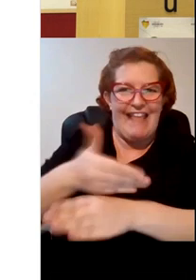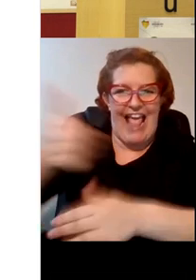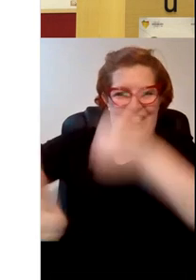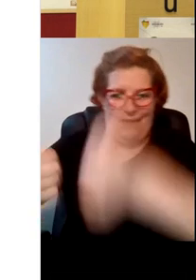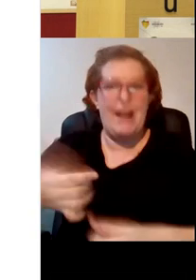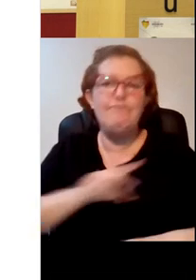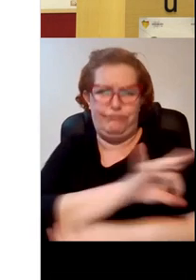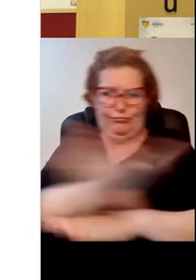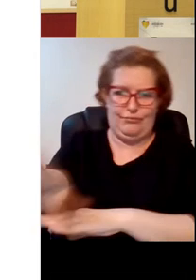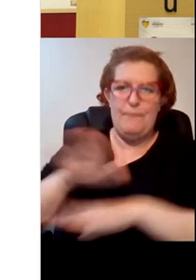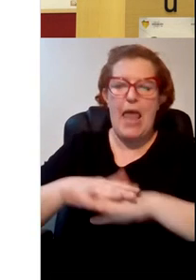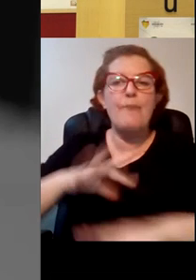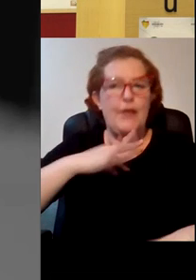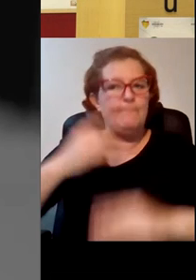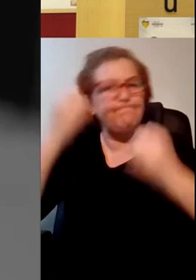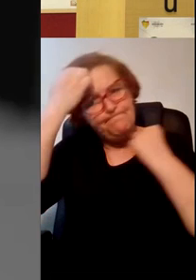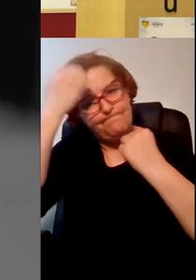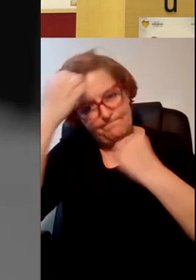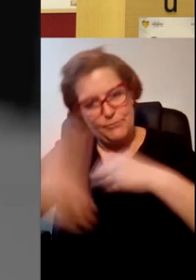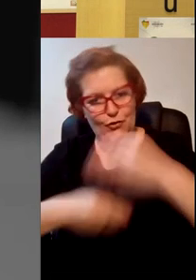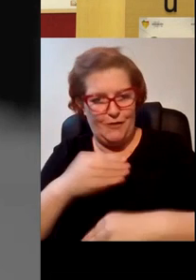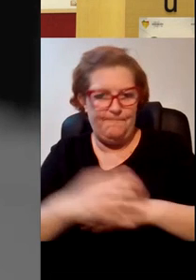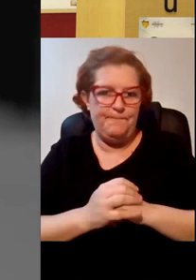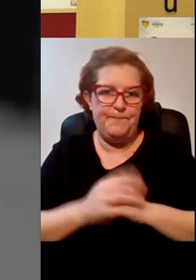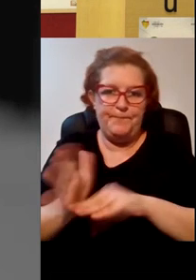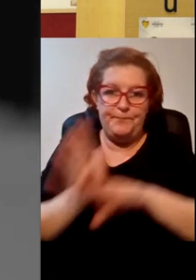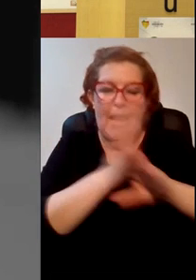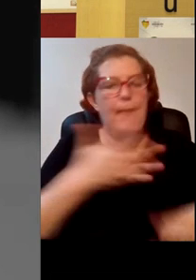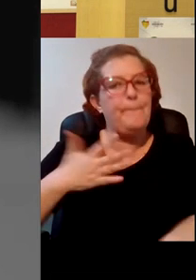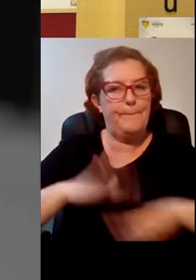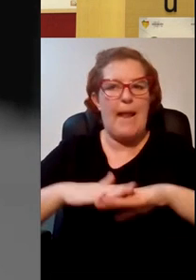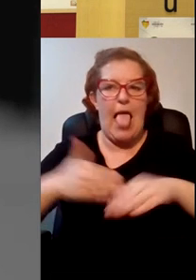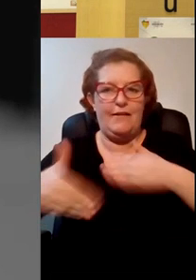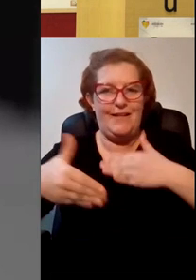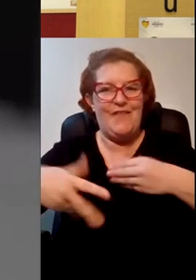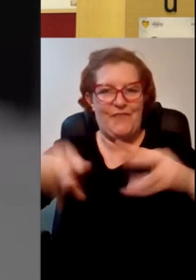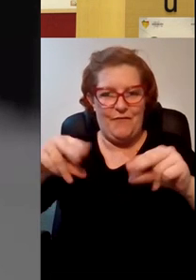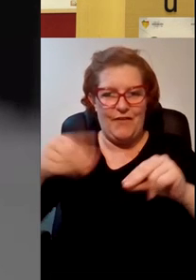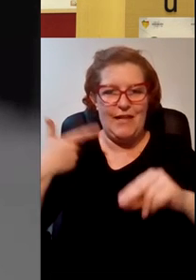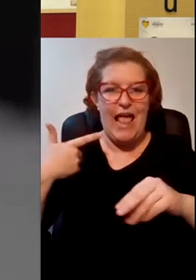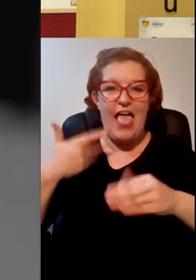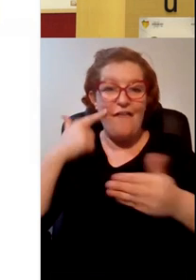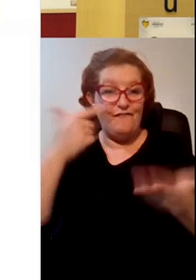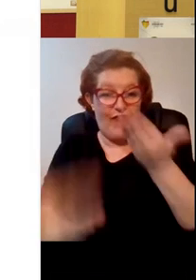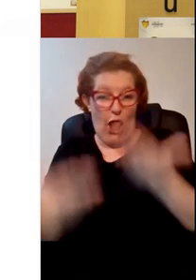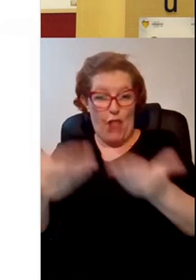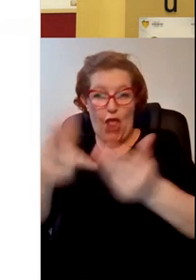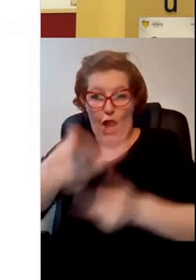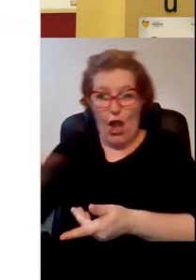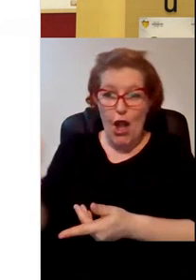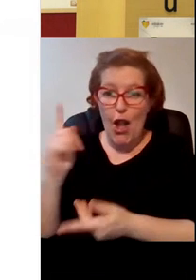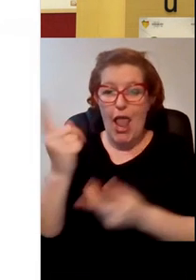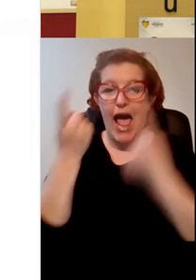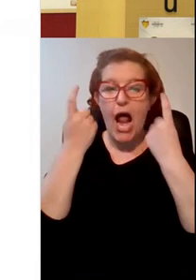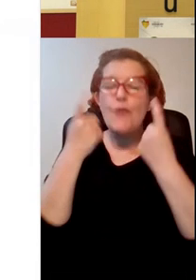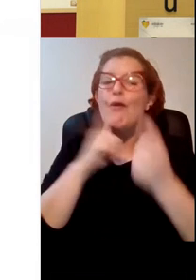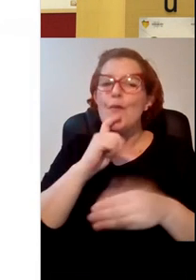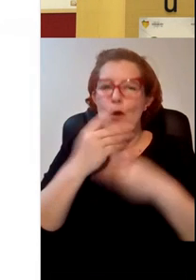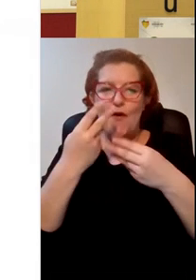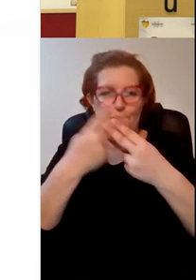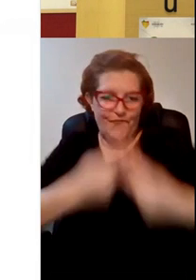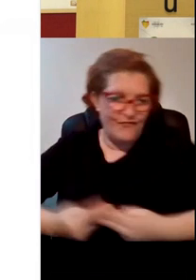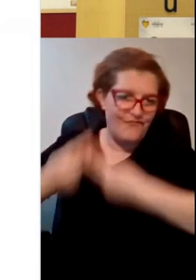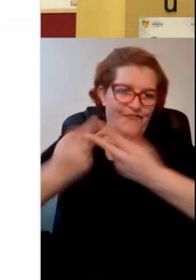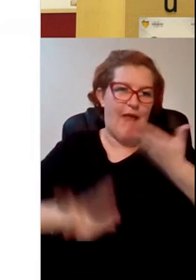examen rápidamente para terminar hablamos de la valoración del alumnado ahí tenemos